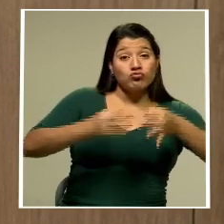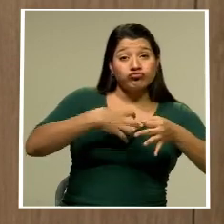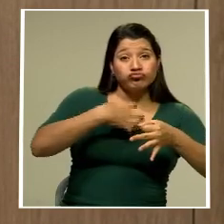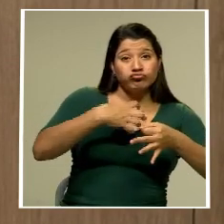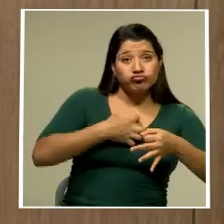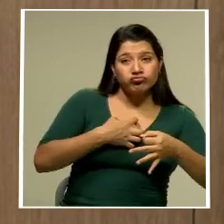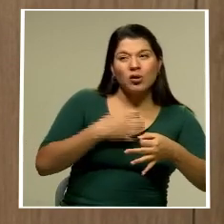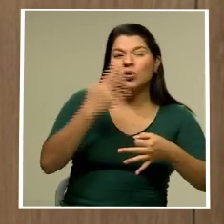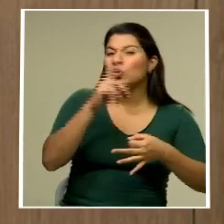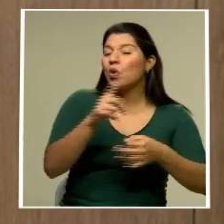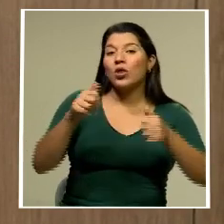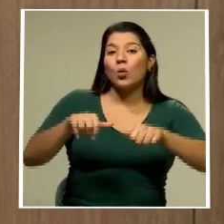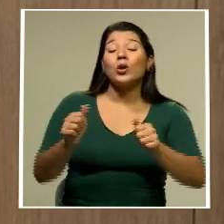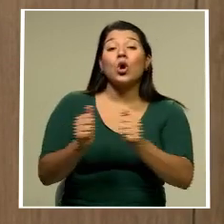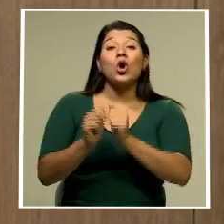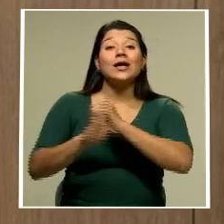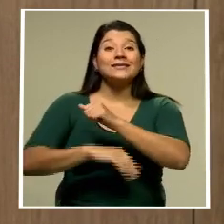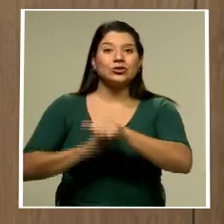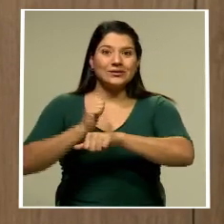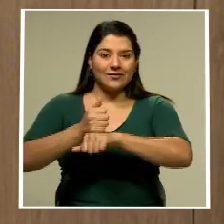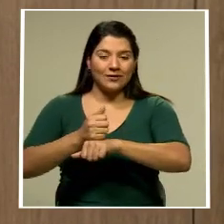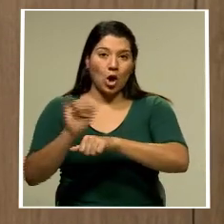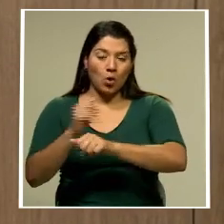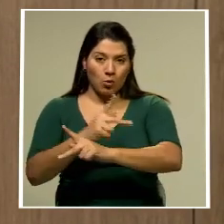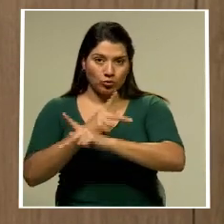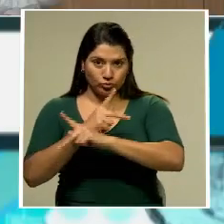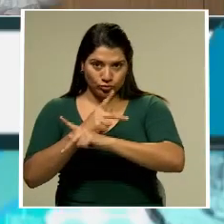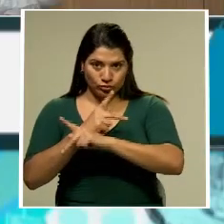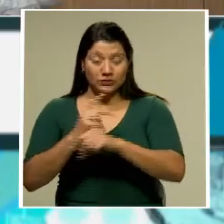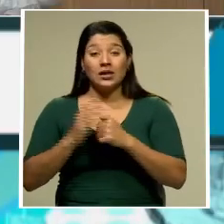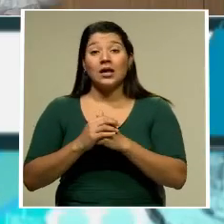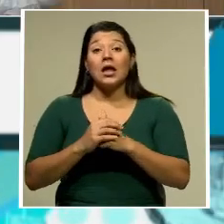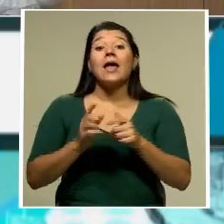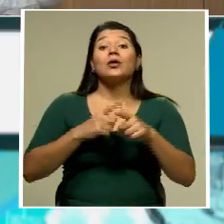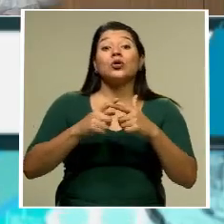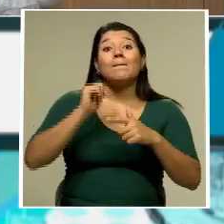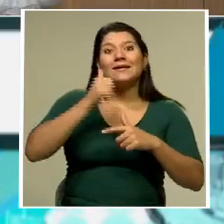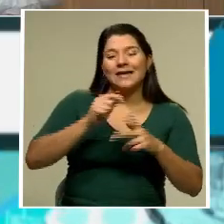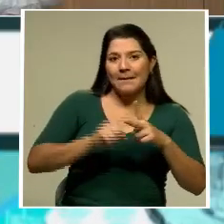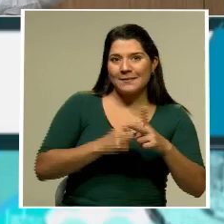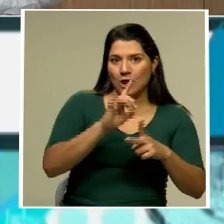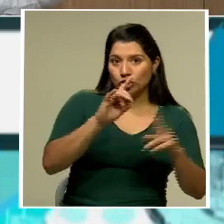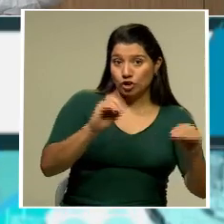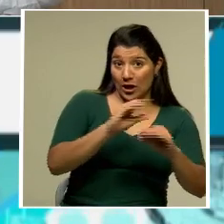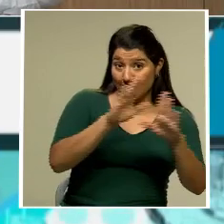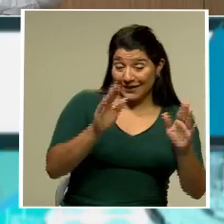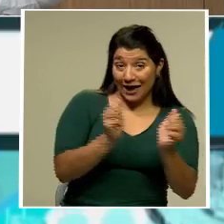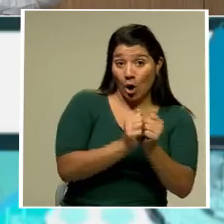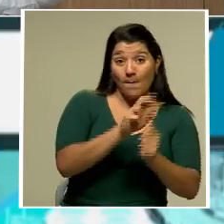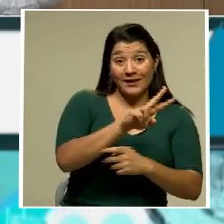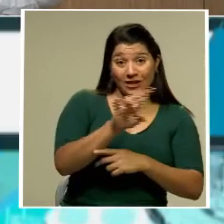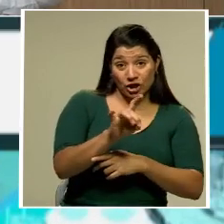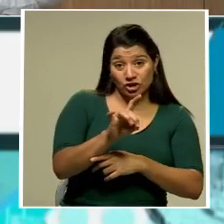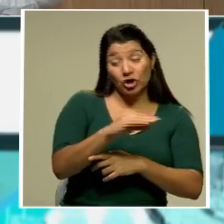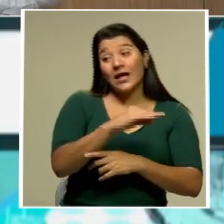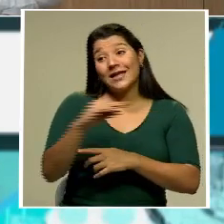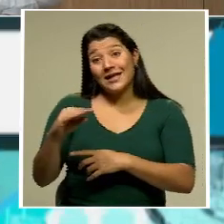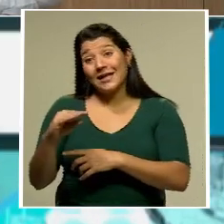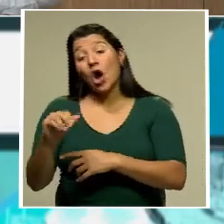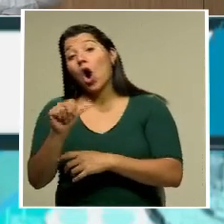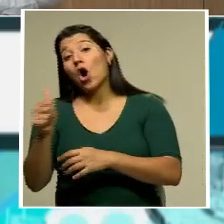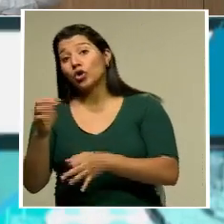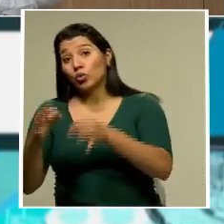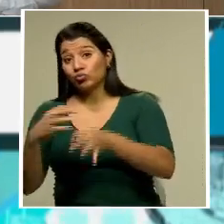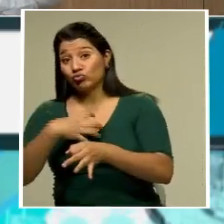para 28 de los imputados y 2 apenas estarían iniciando a las 10:30 de la mañana. Esta es la información que tenemos. Regreso con ustedes al estudio. Buenas